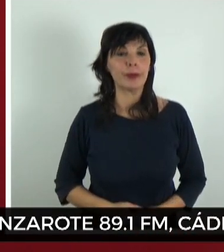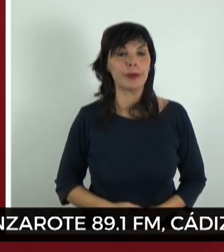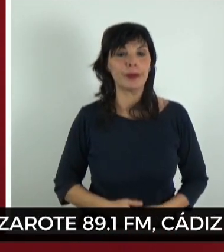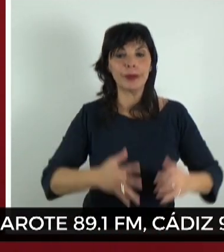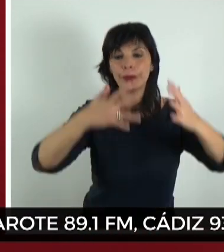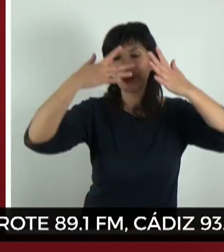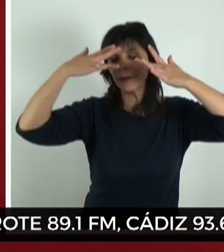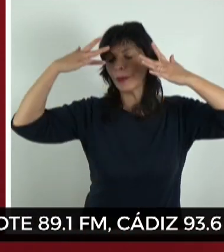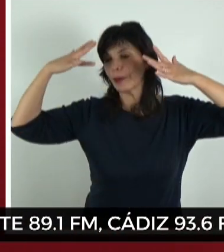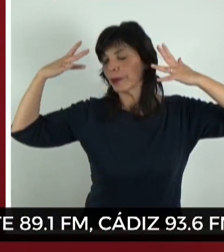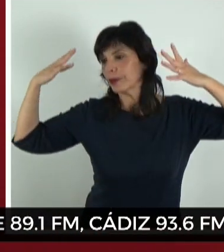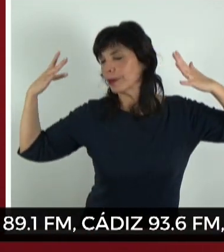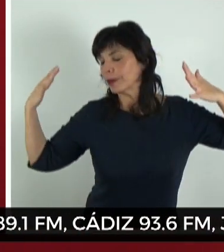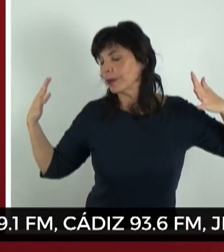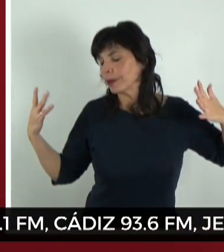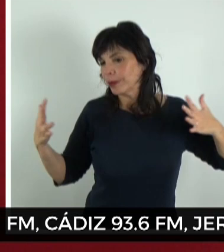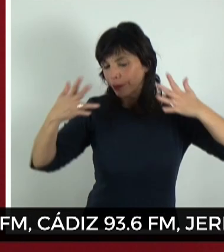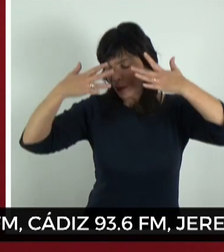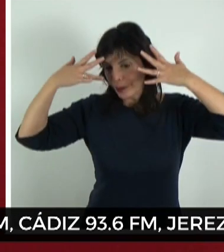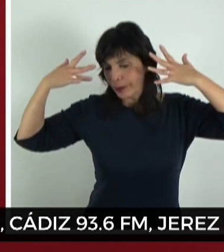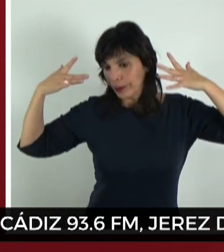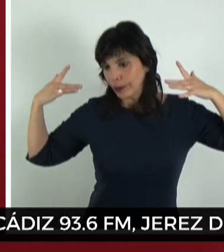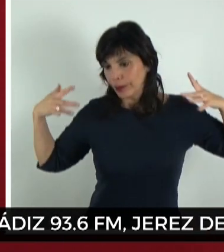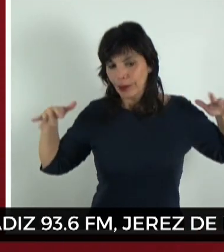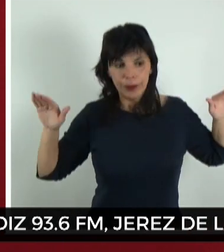dejó pensar a los ángeles